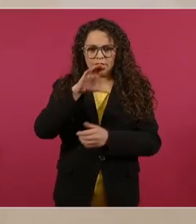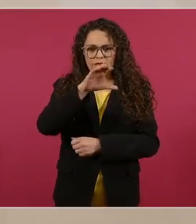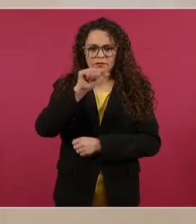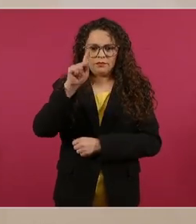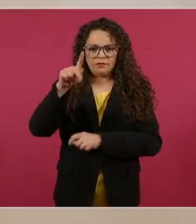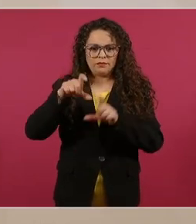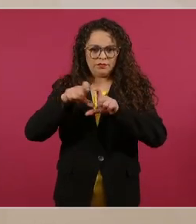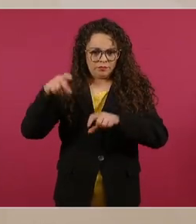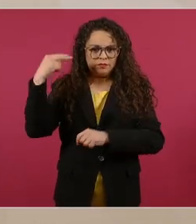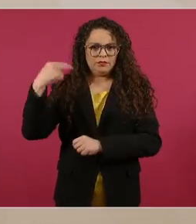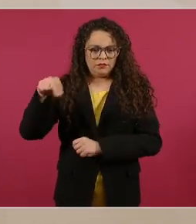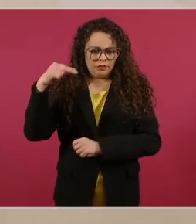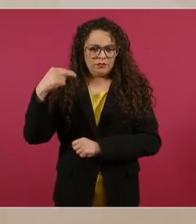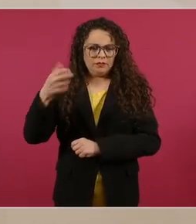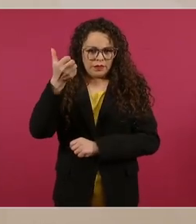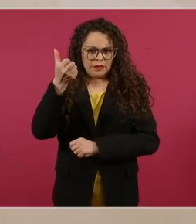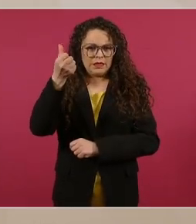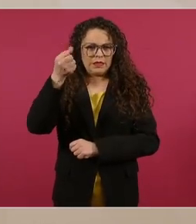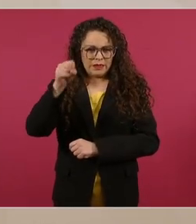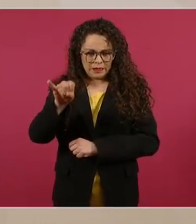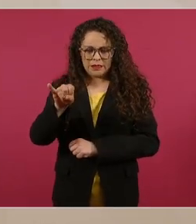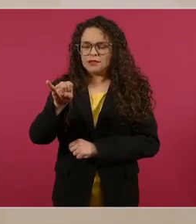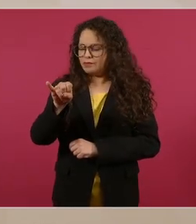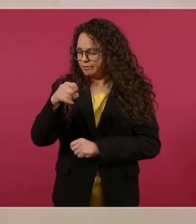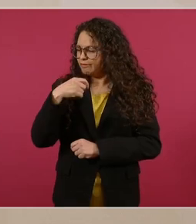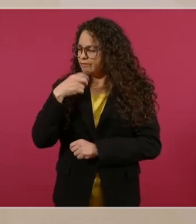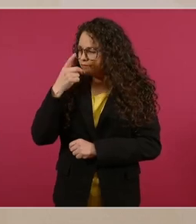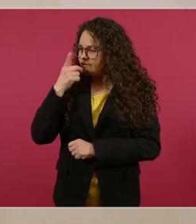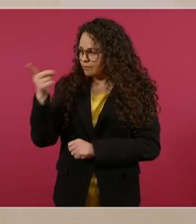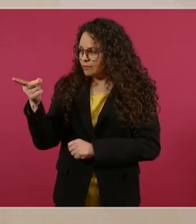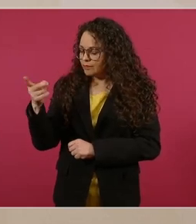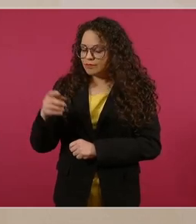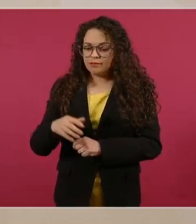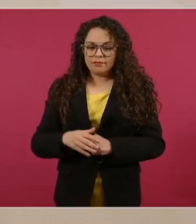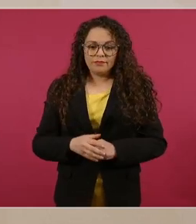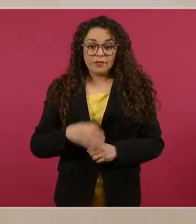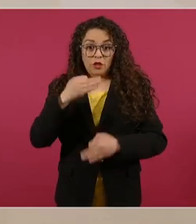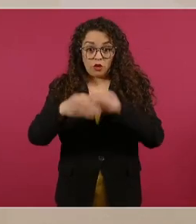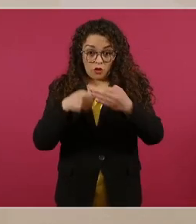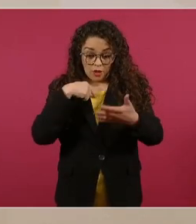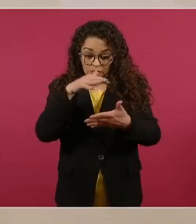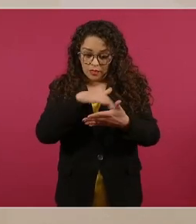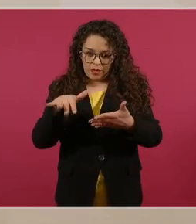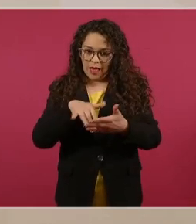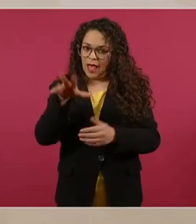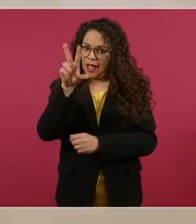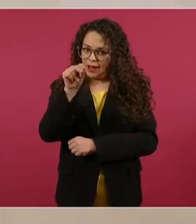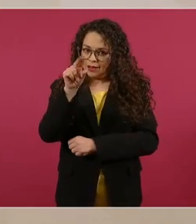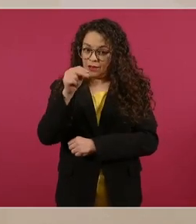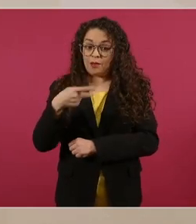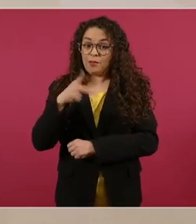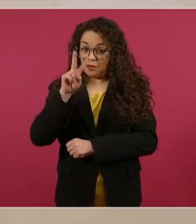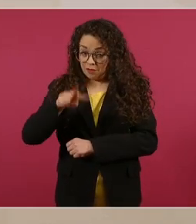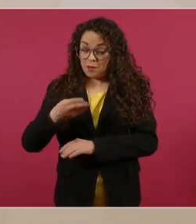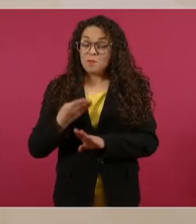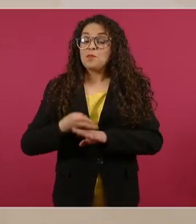que se llama así. Y hay una parte, no se los voy a leer toda porque está